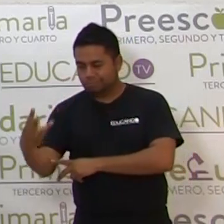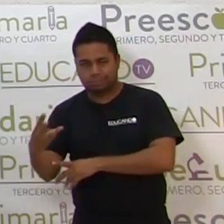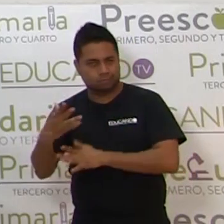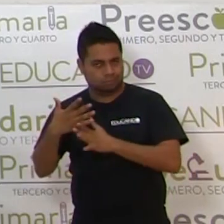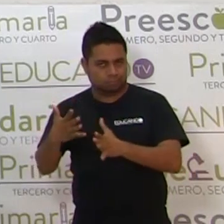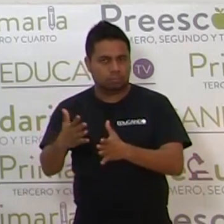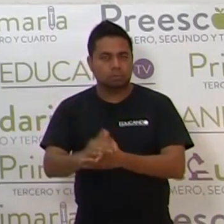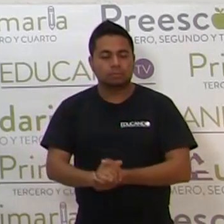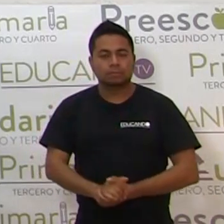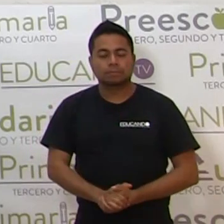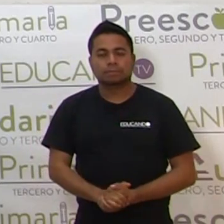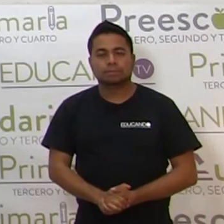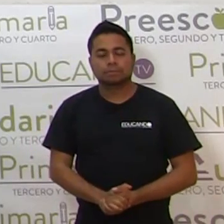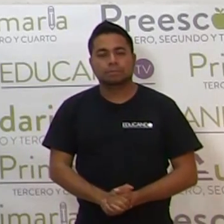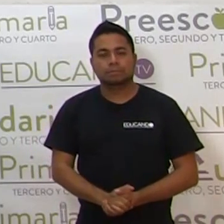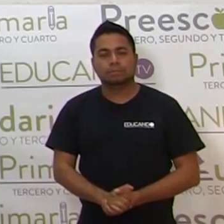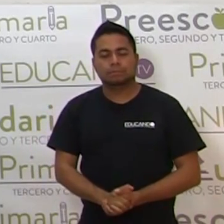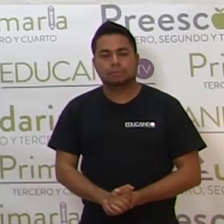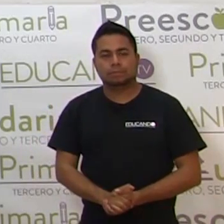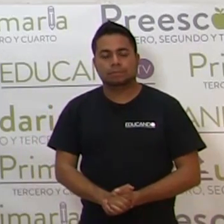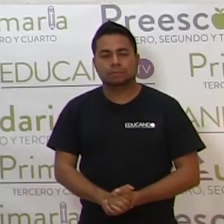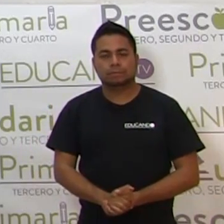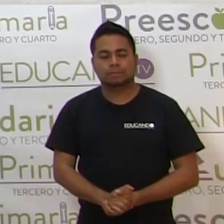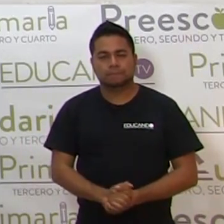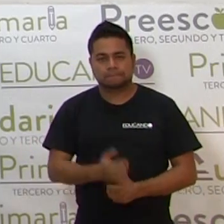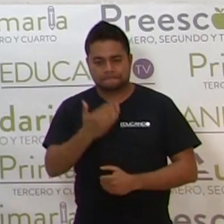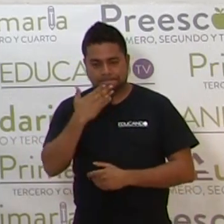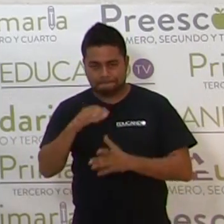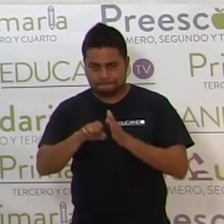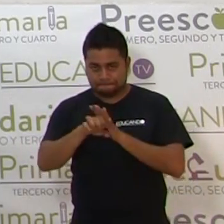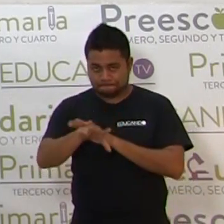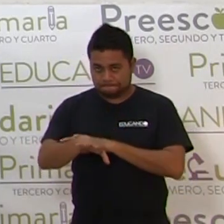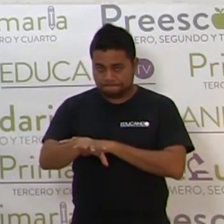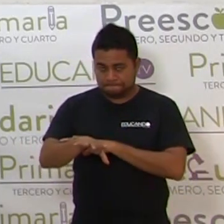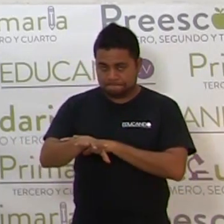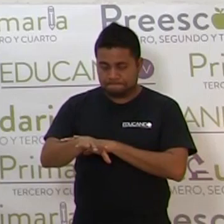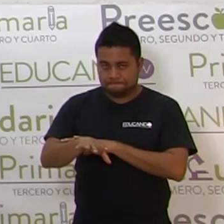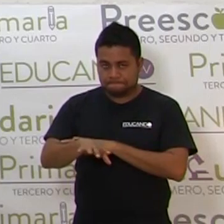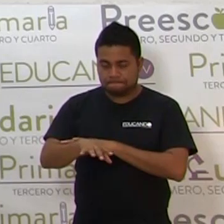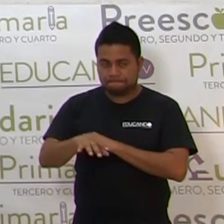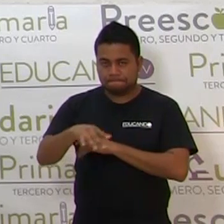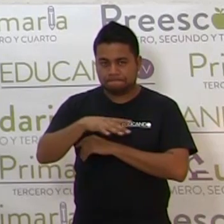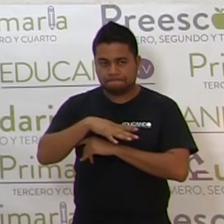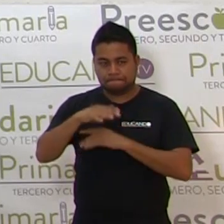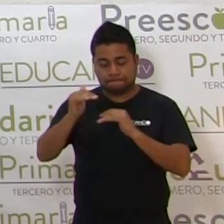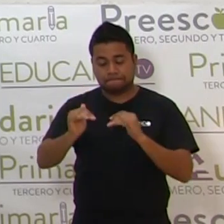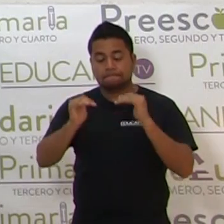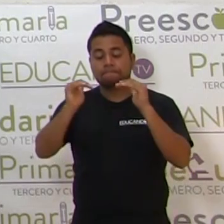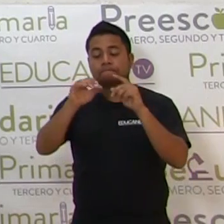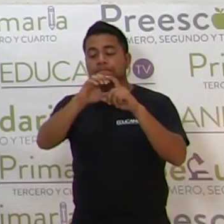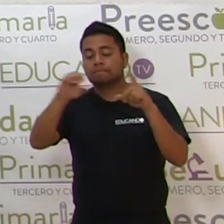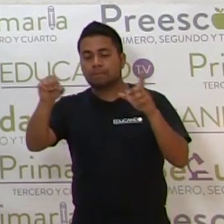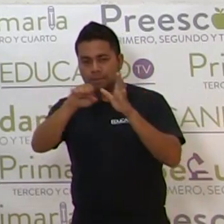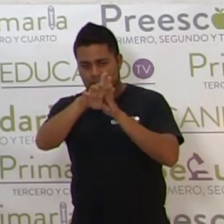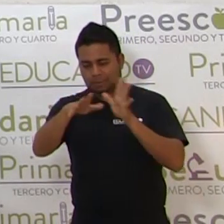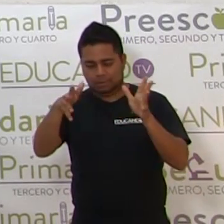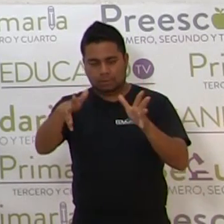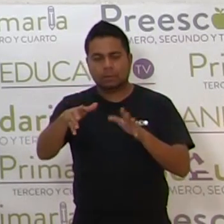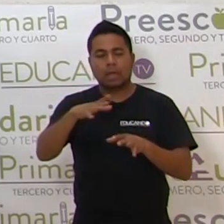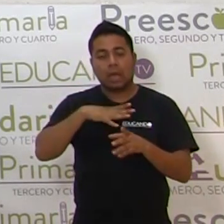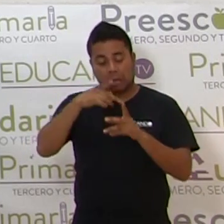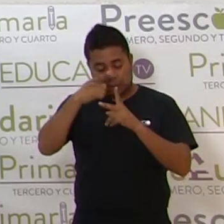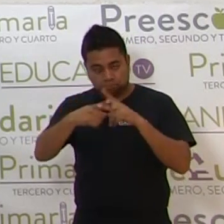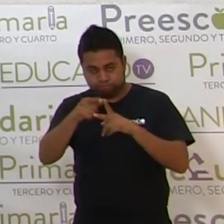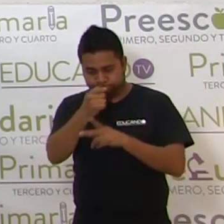Ahora bien, cuando tenemos la de arriba, vamos a quedarnos con este ejemplo, y hacemos el conteo